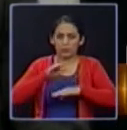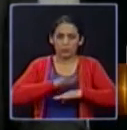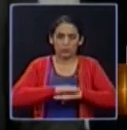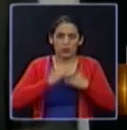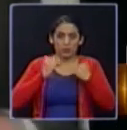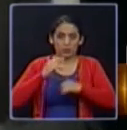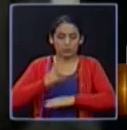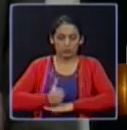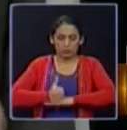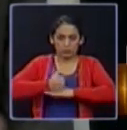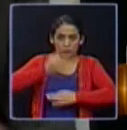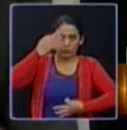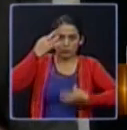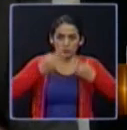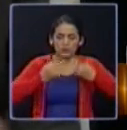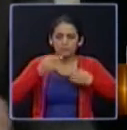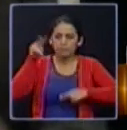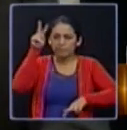la justicia